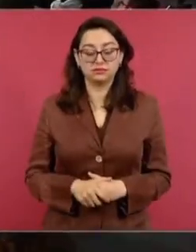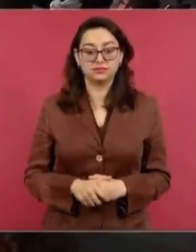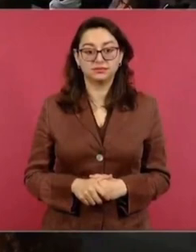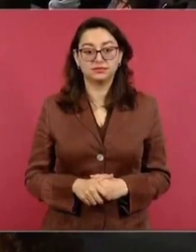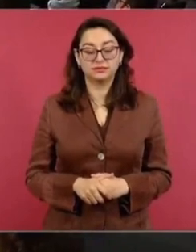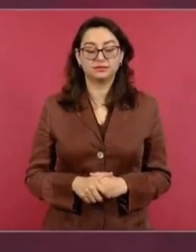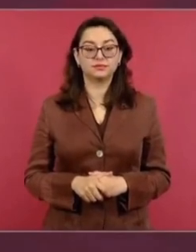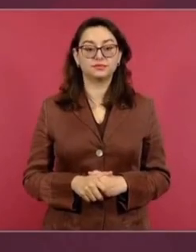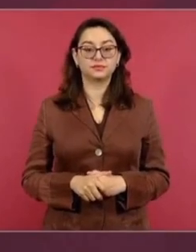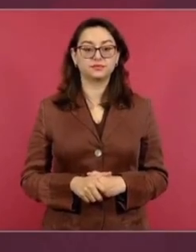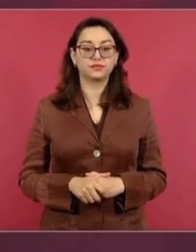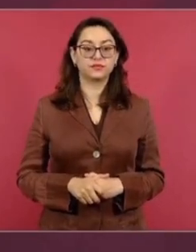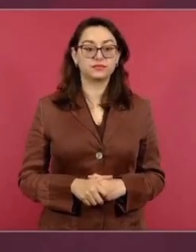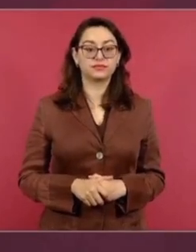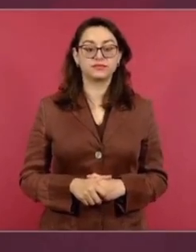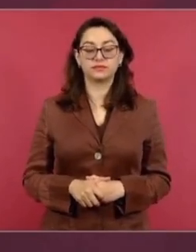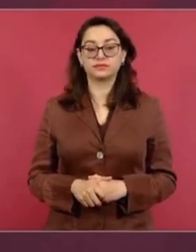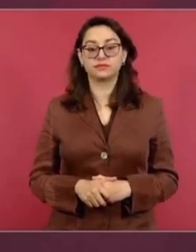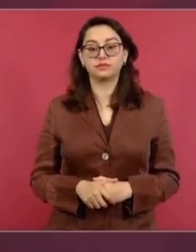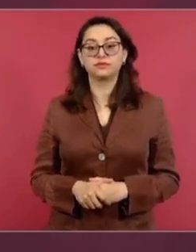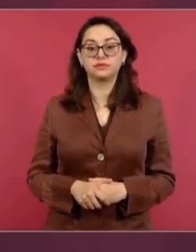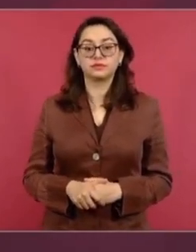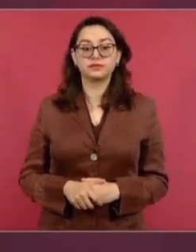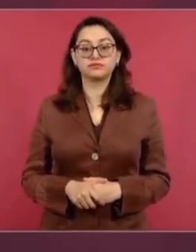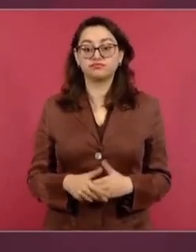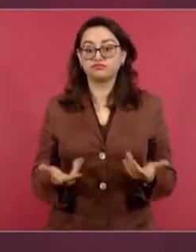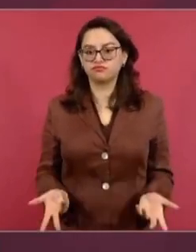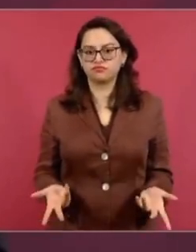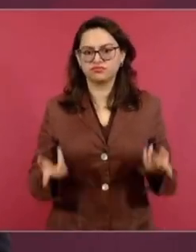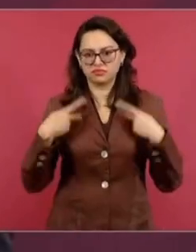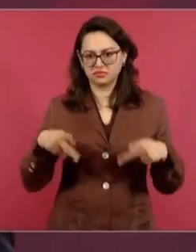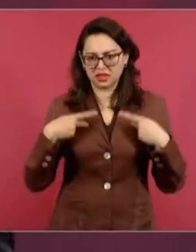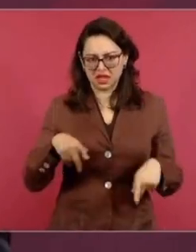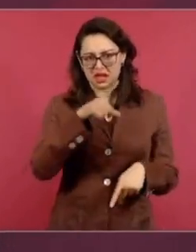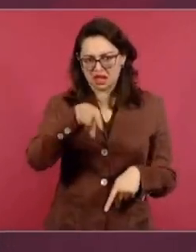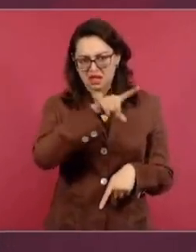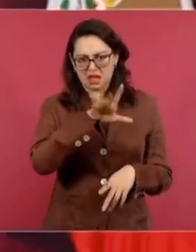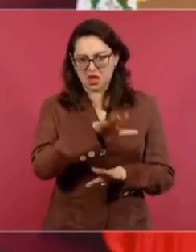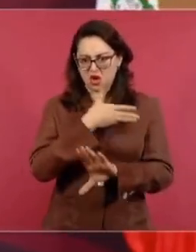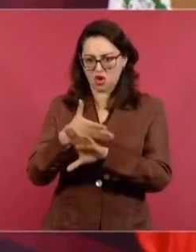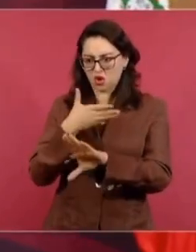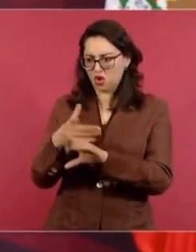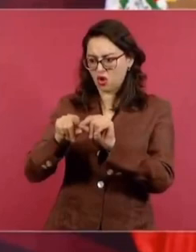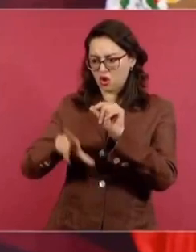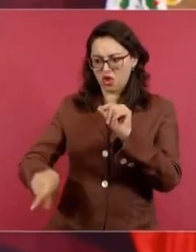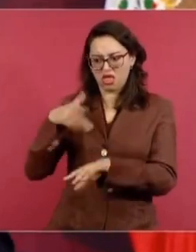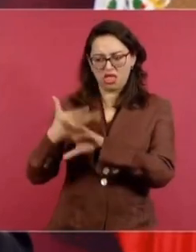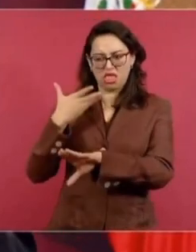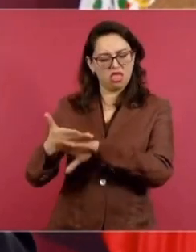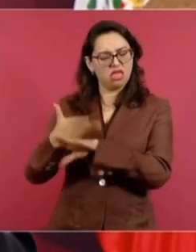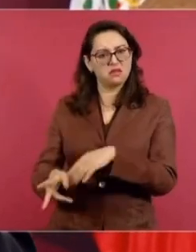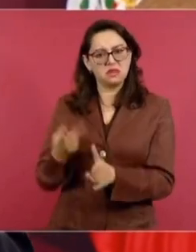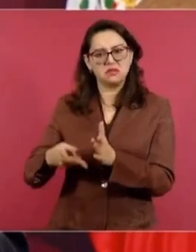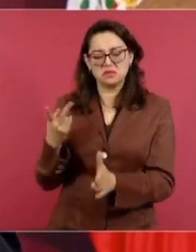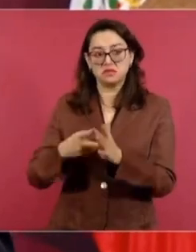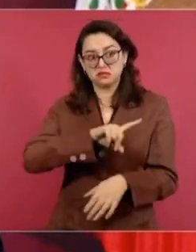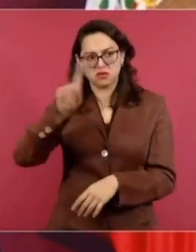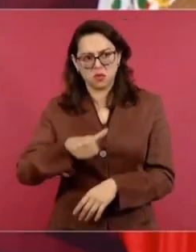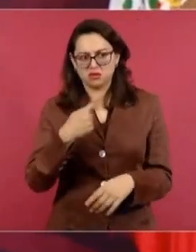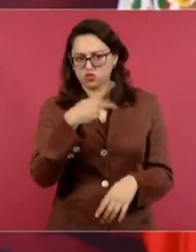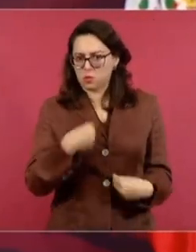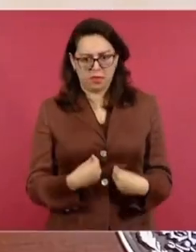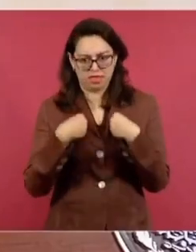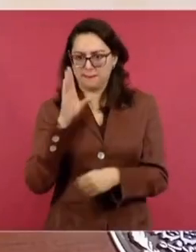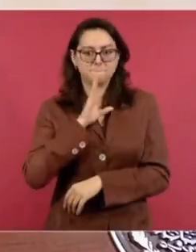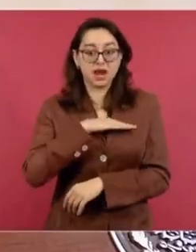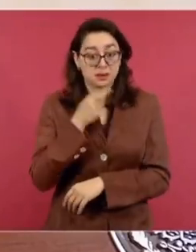Además, por lo general, los que hablan mal de México, no les va bien. Miren, apúntele este... bien. Menéndez. Sí, senador